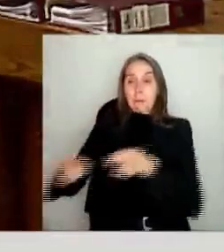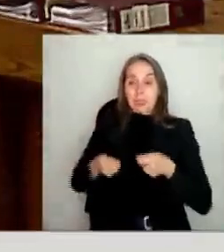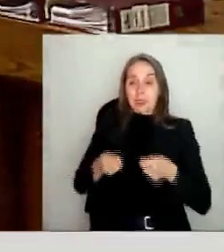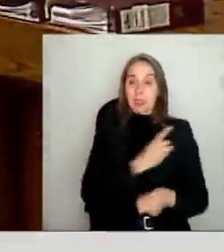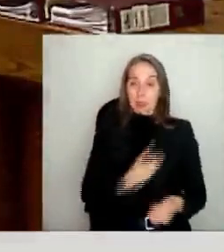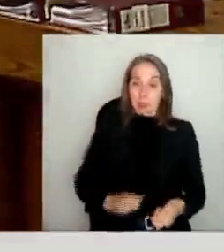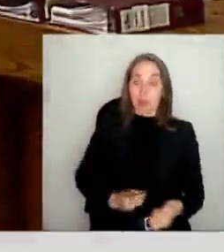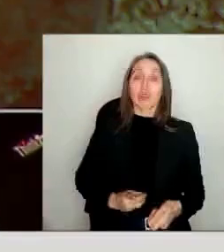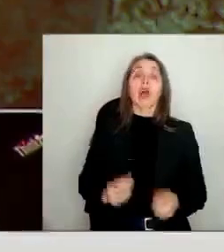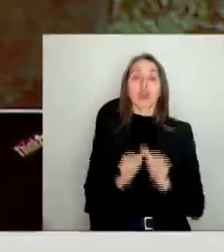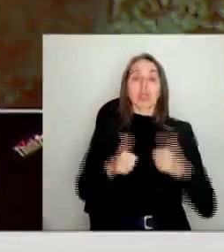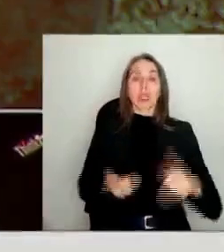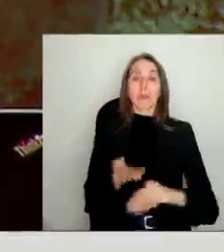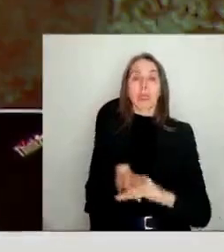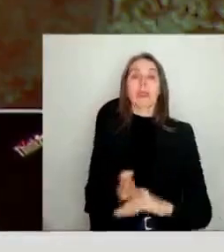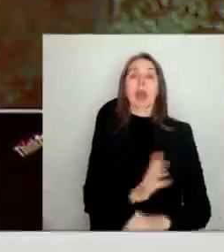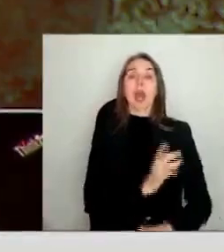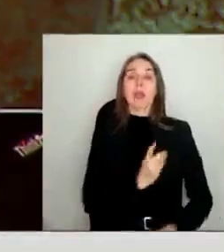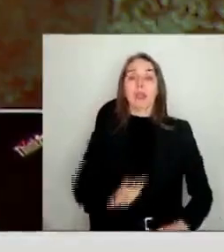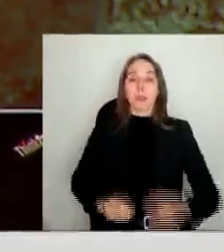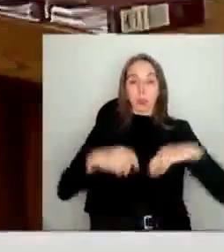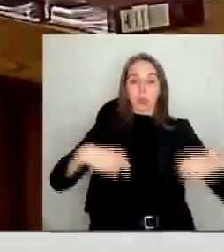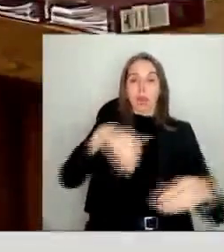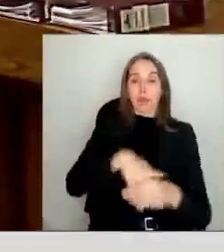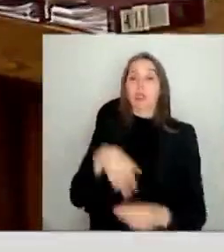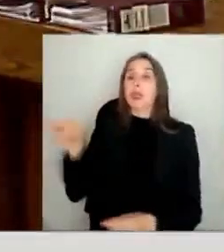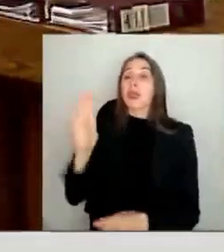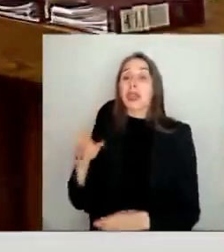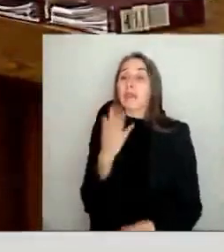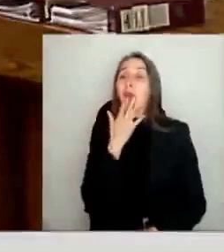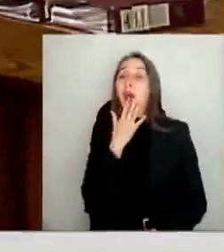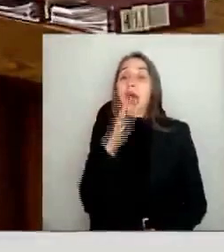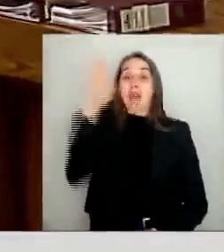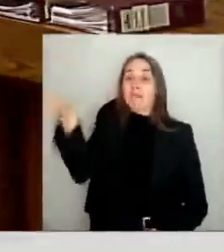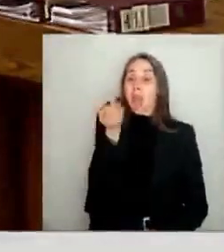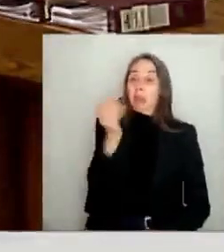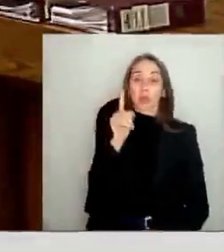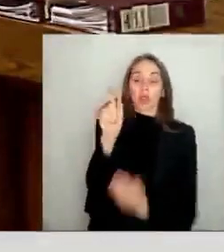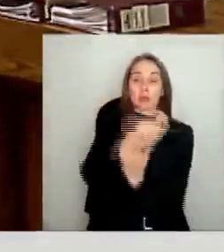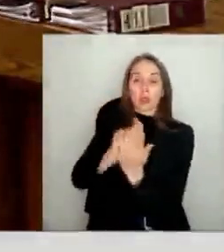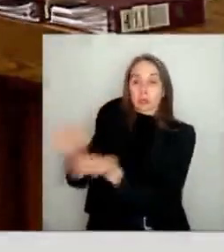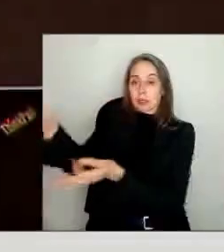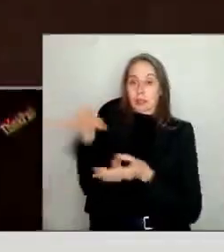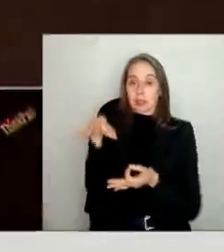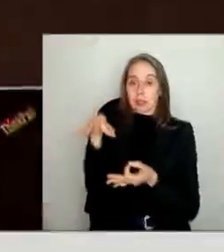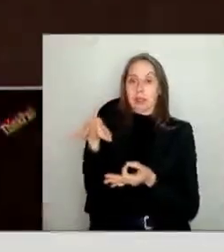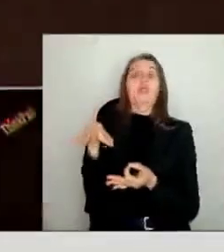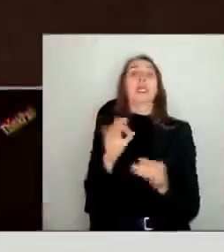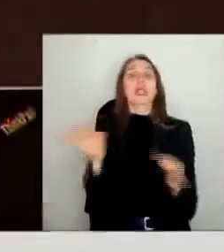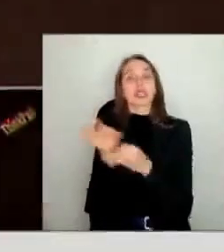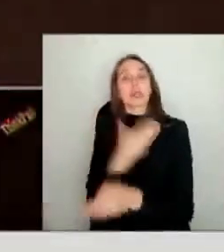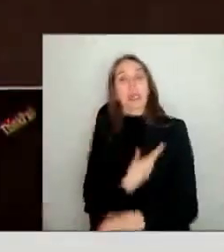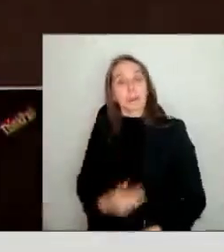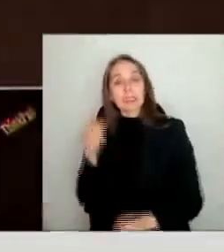sala y después de eso pero hay que hacerlo por escrito diputado usted por escrito diputado puede hacer una presentación a la sala y la sala